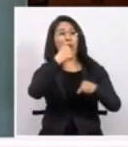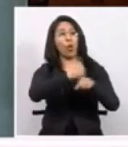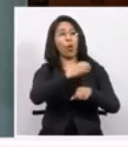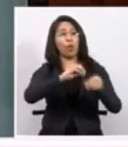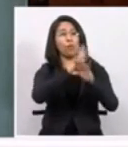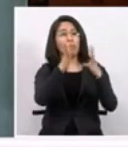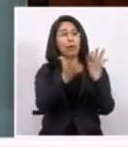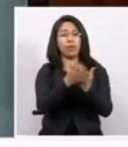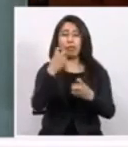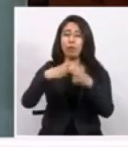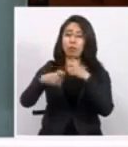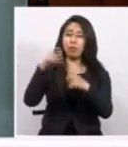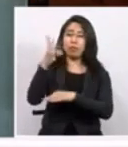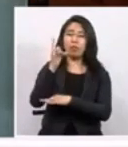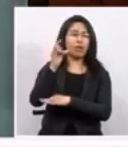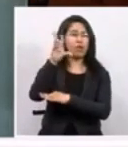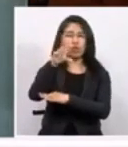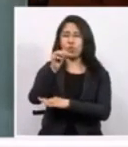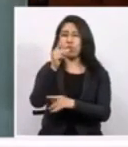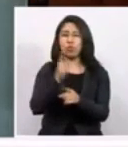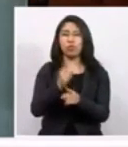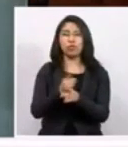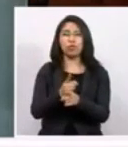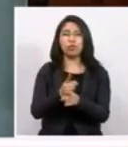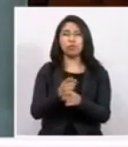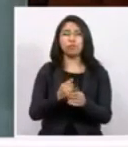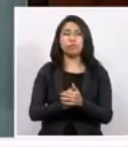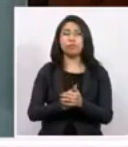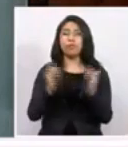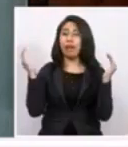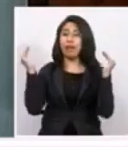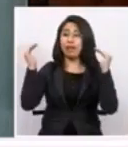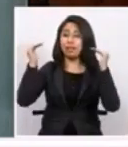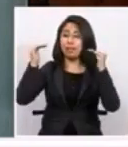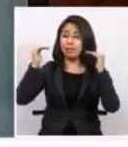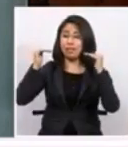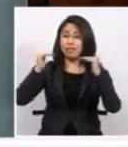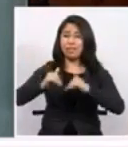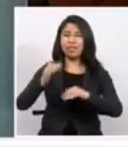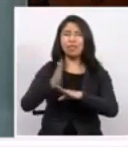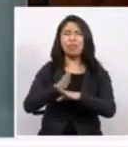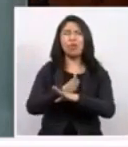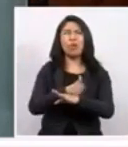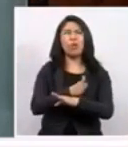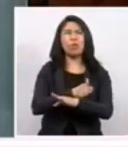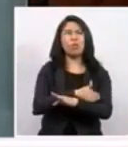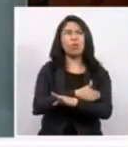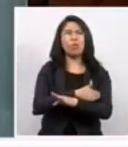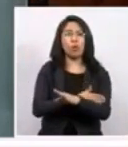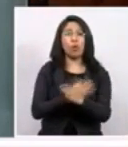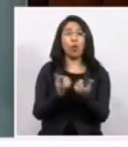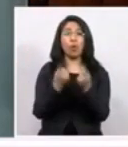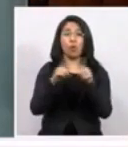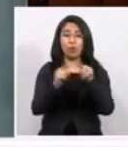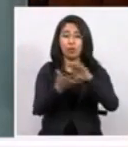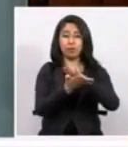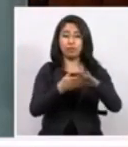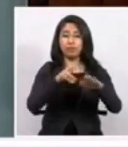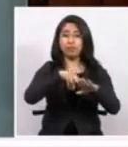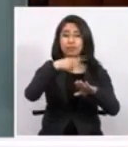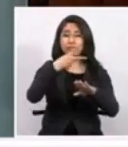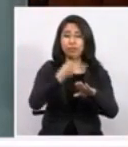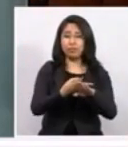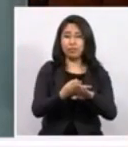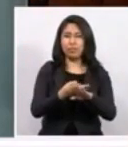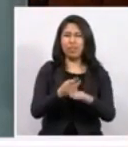de esta situación no es correcto. La crisis se venía conformando en el horizonte desde el golpe de Estado, tras el